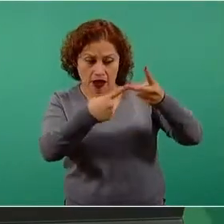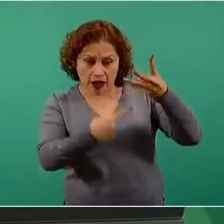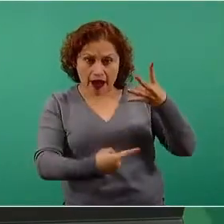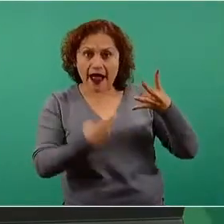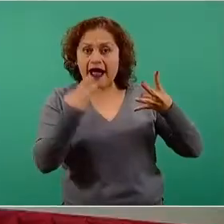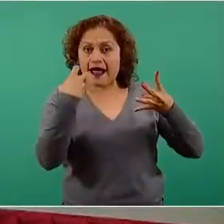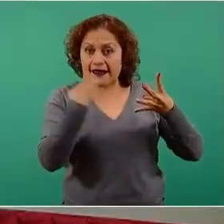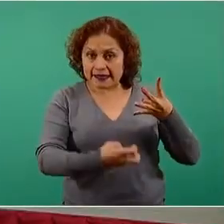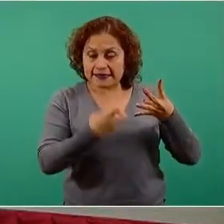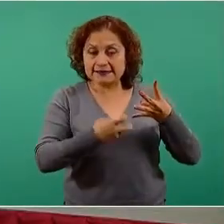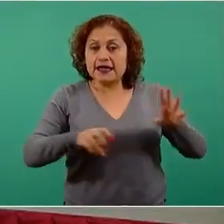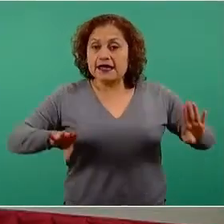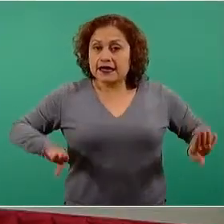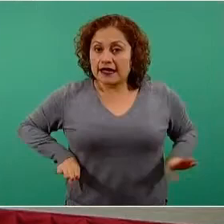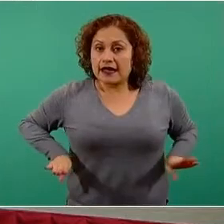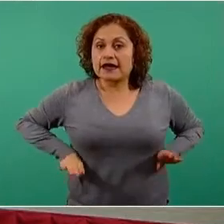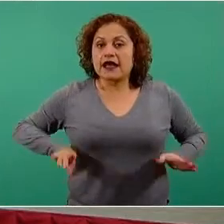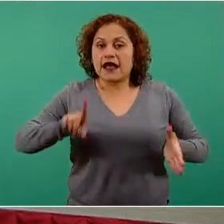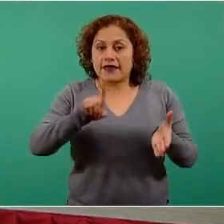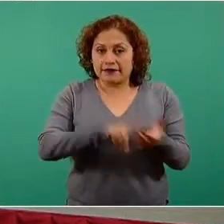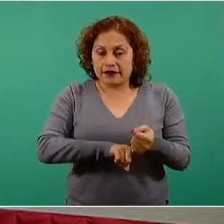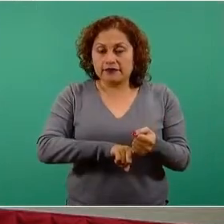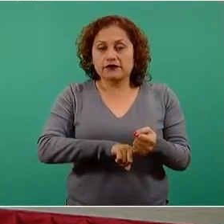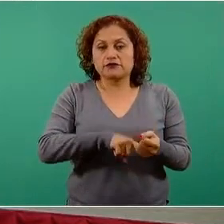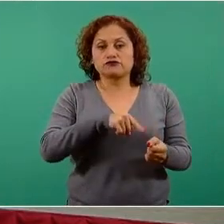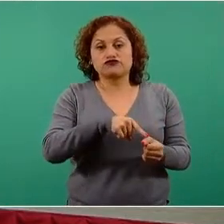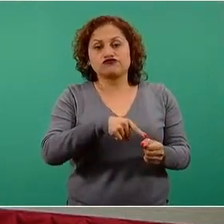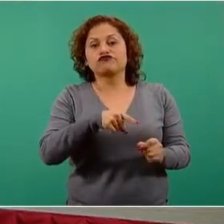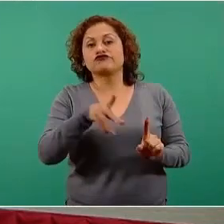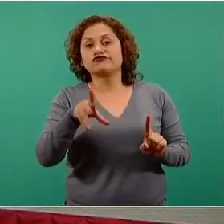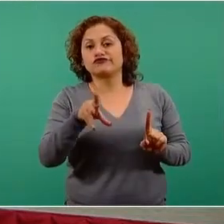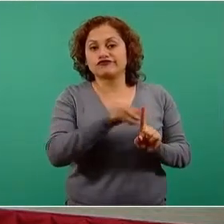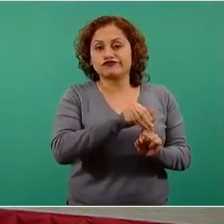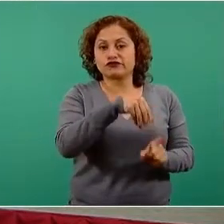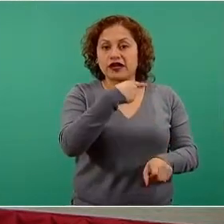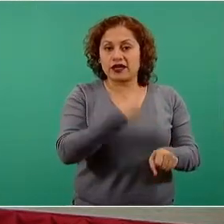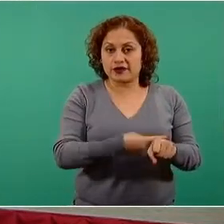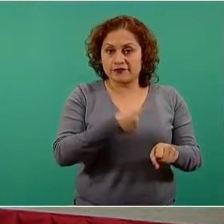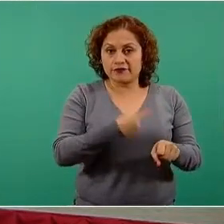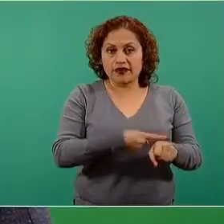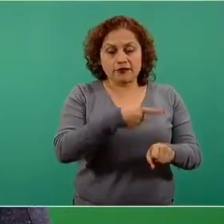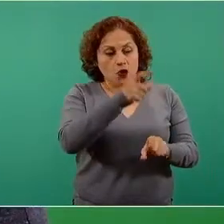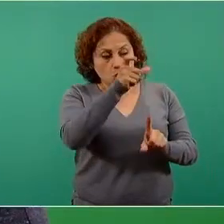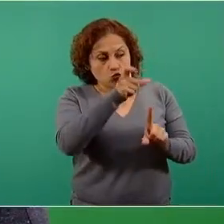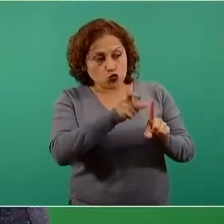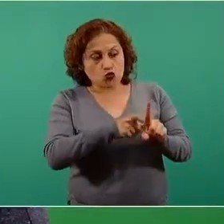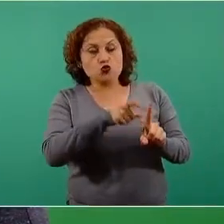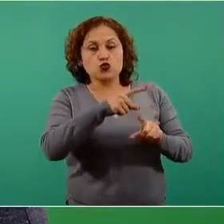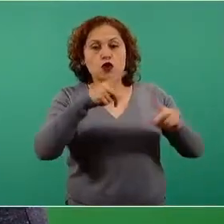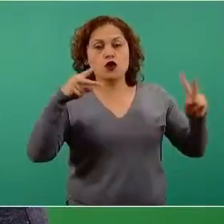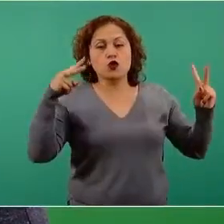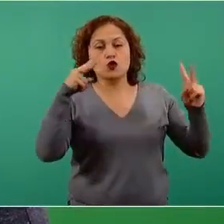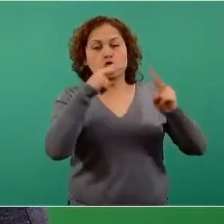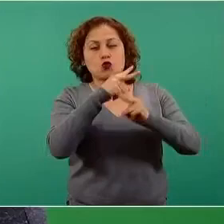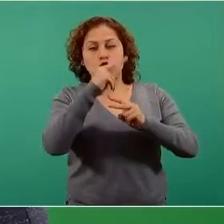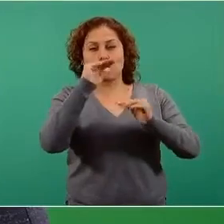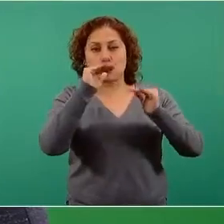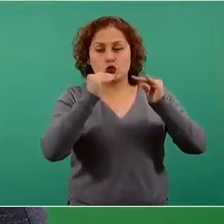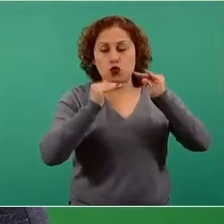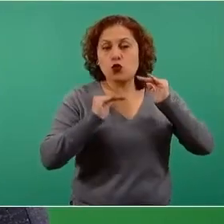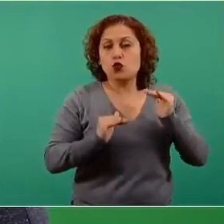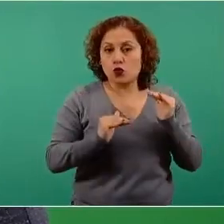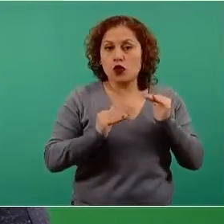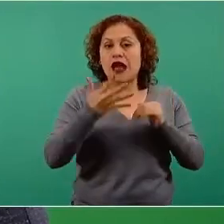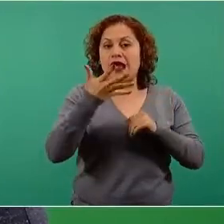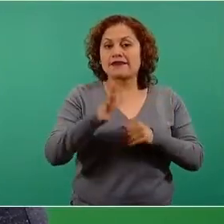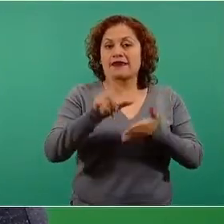hospitalización por requerir oxígeno por puntas nasales de flujo bajo, menos de 10 litros